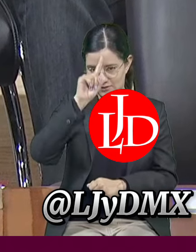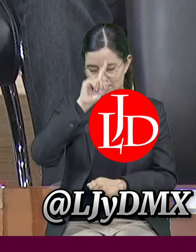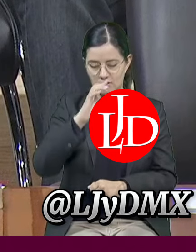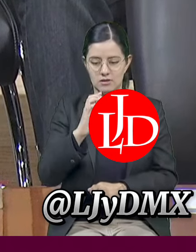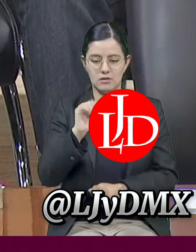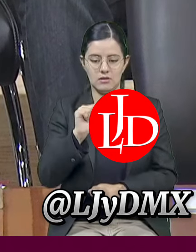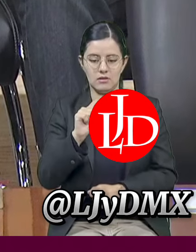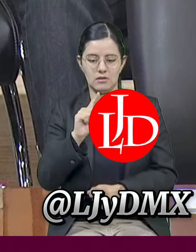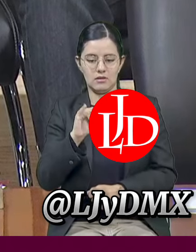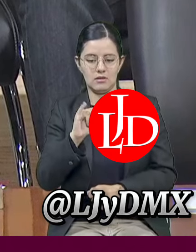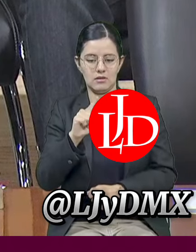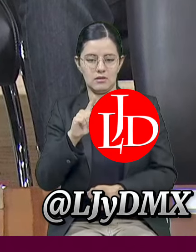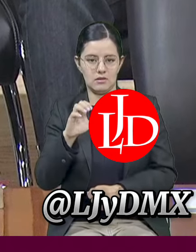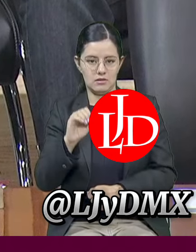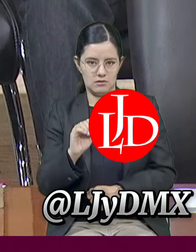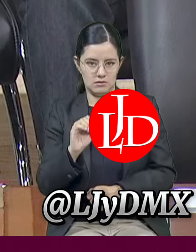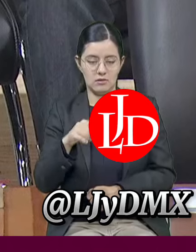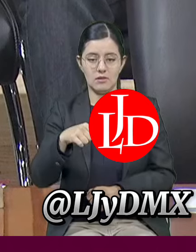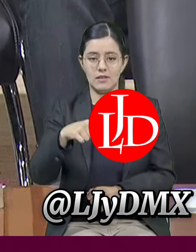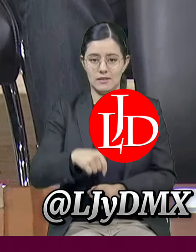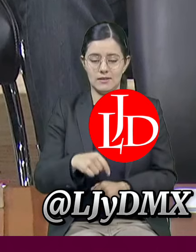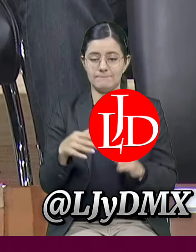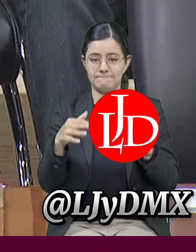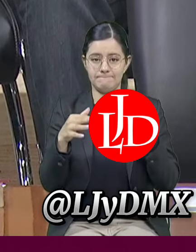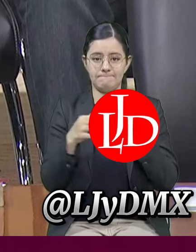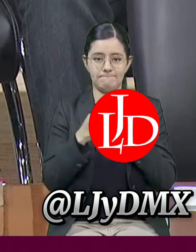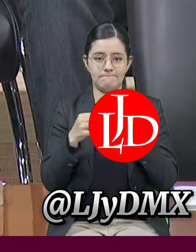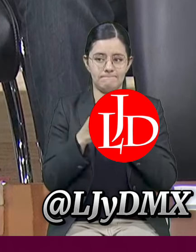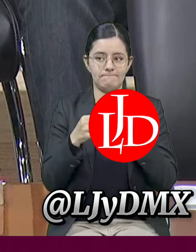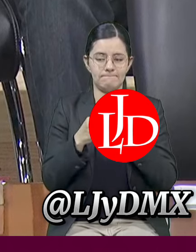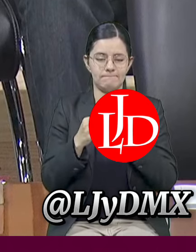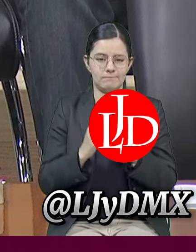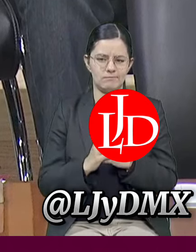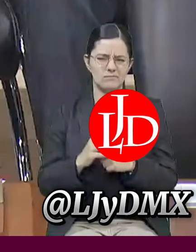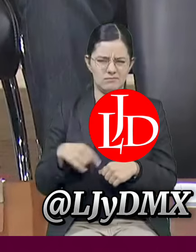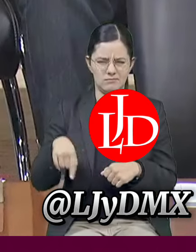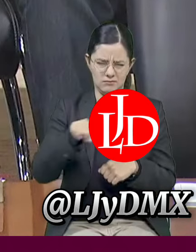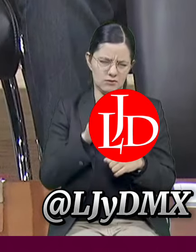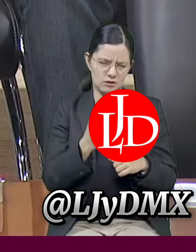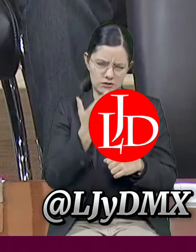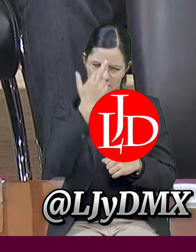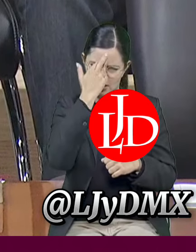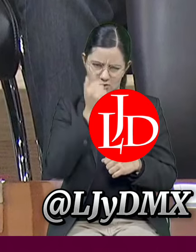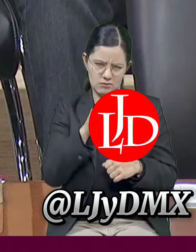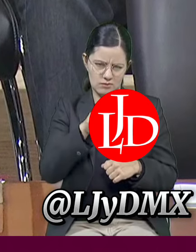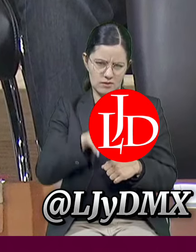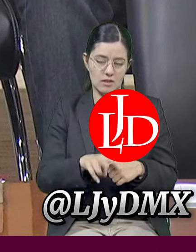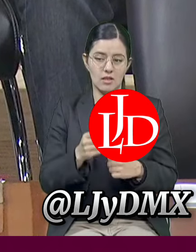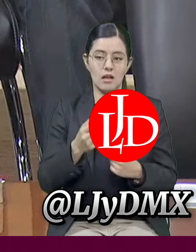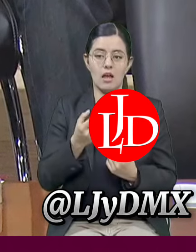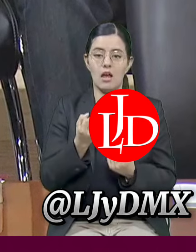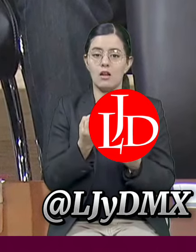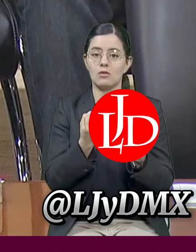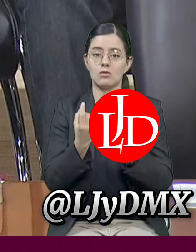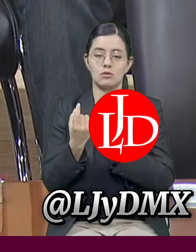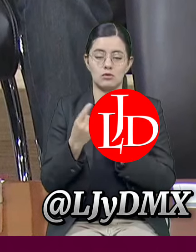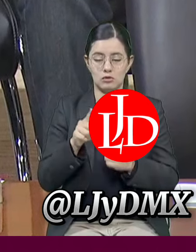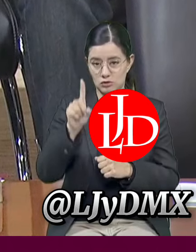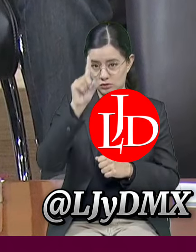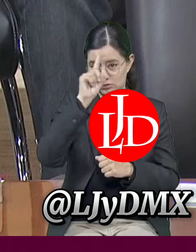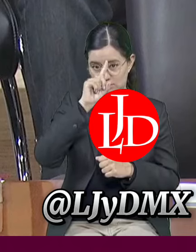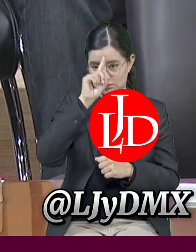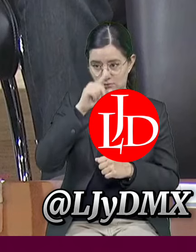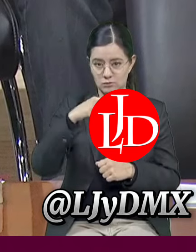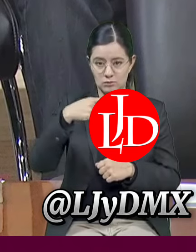con mucha razón que algunas funcionarios del INE son hostilizados cuando están haciendo su